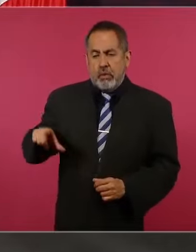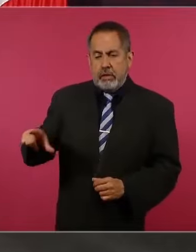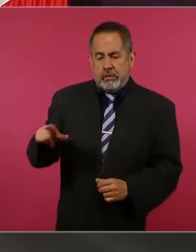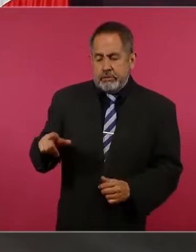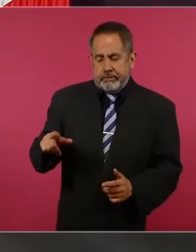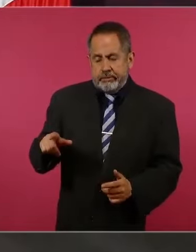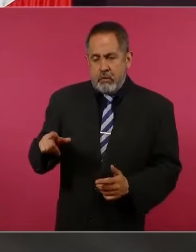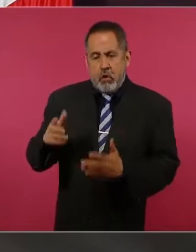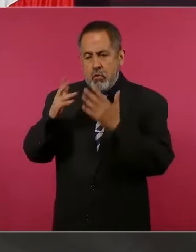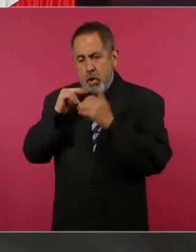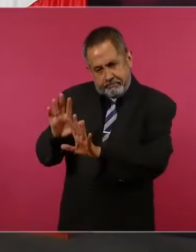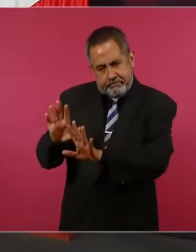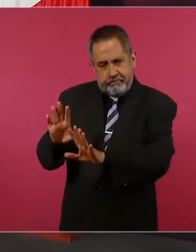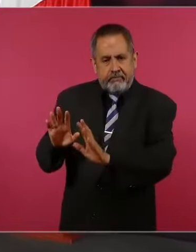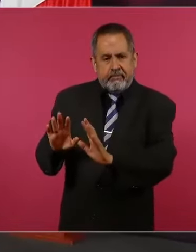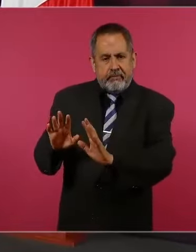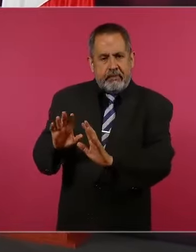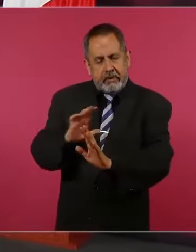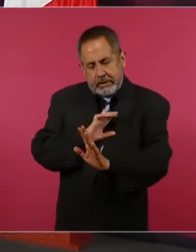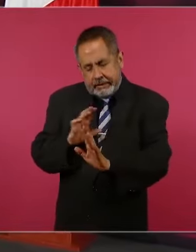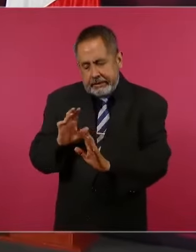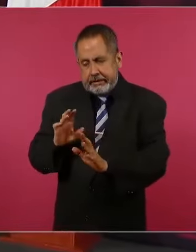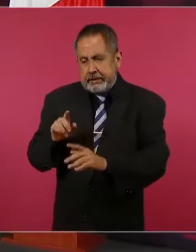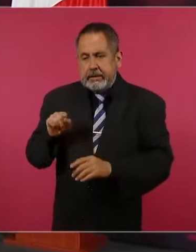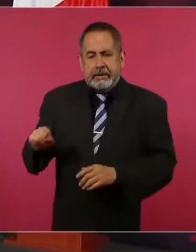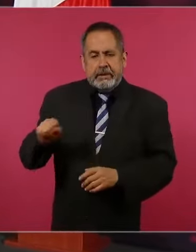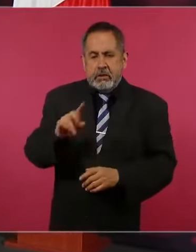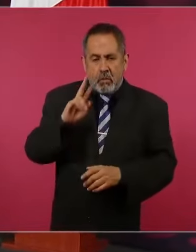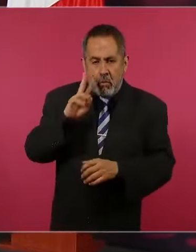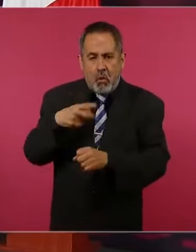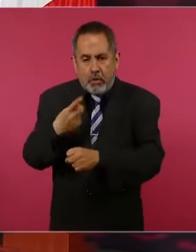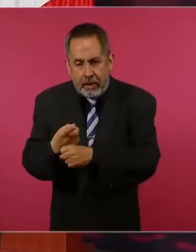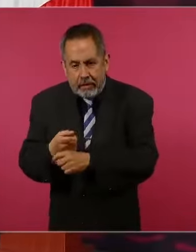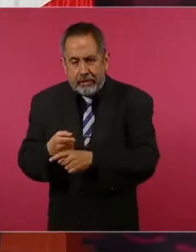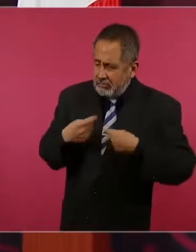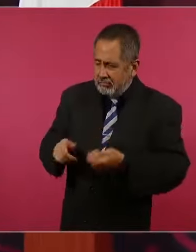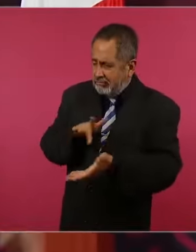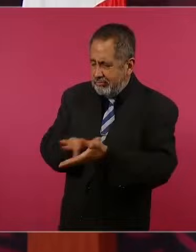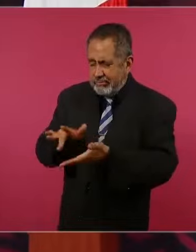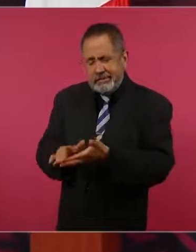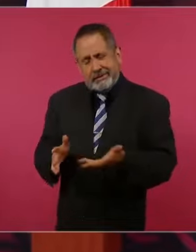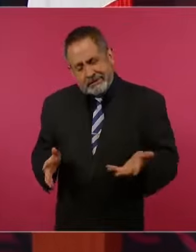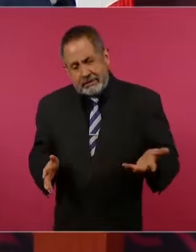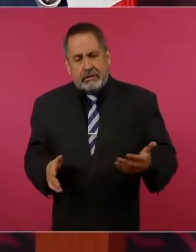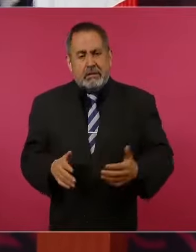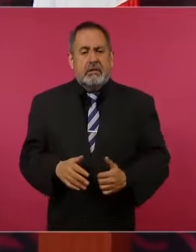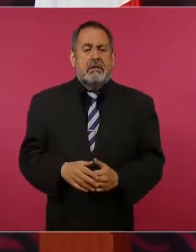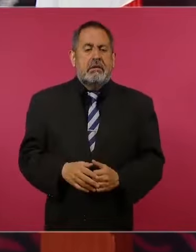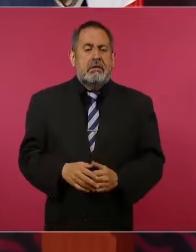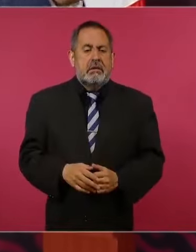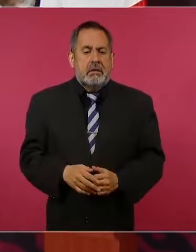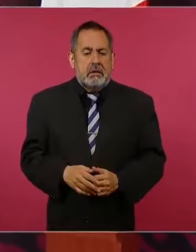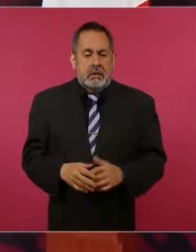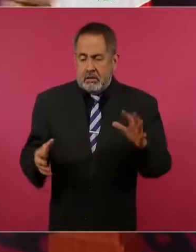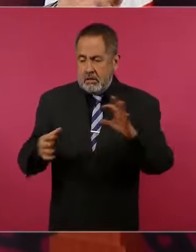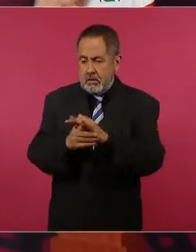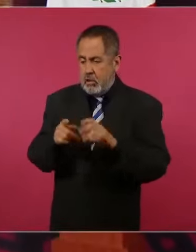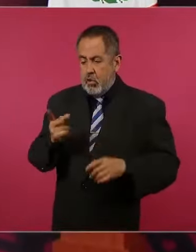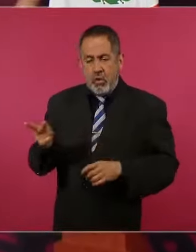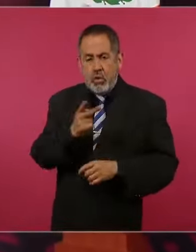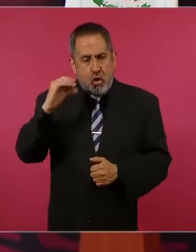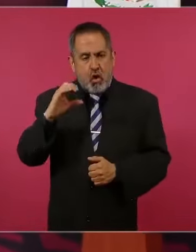voluntad, lo digo cariñosamente, de parte del gobierno de Estados Unidos, de que se llegue a un buen